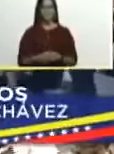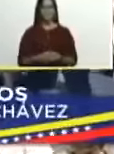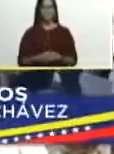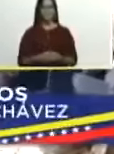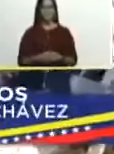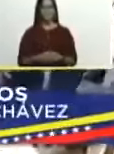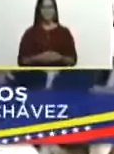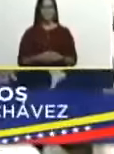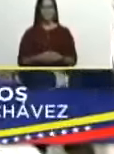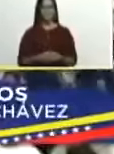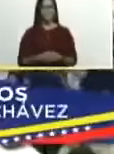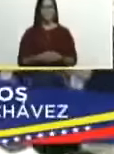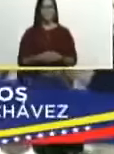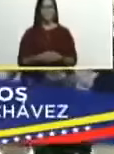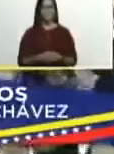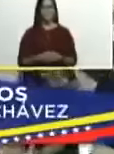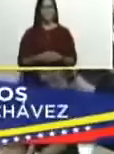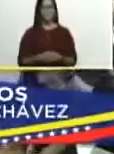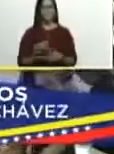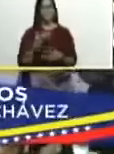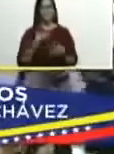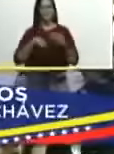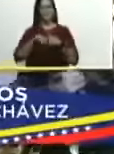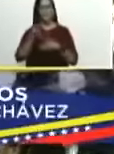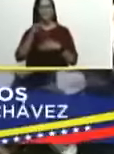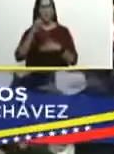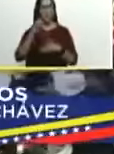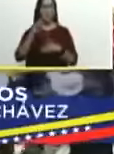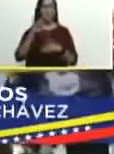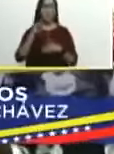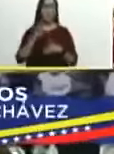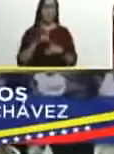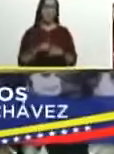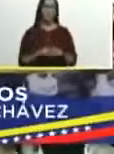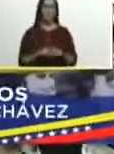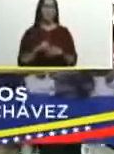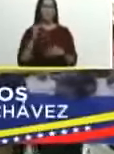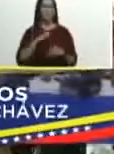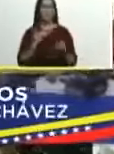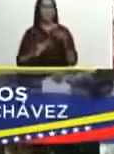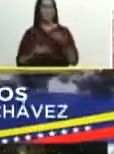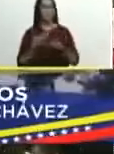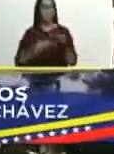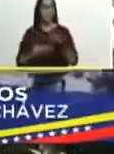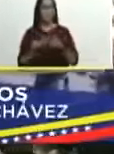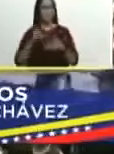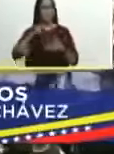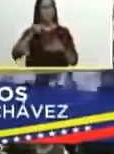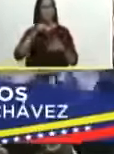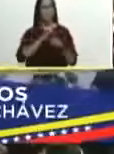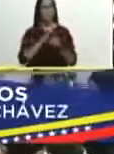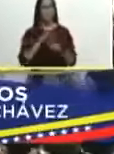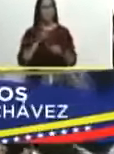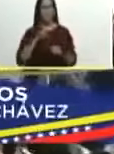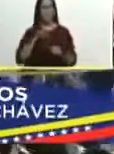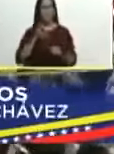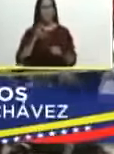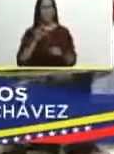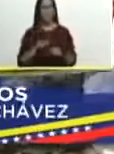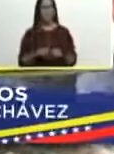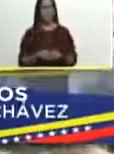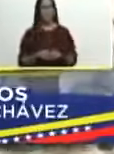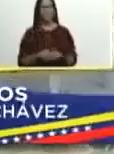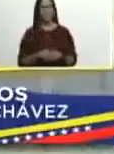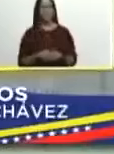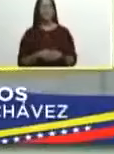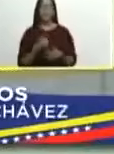Bueno, quería ir a donde Morelli. Estuve compartiendo con Jorge. Y